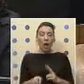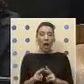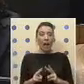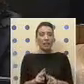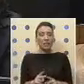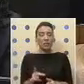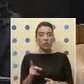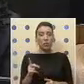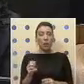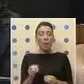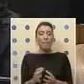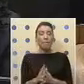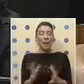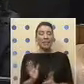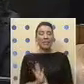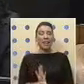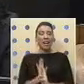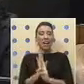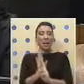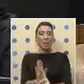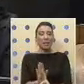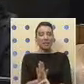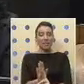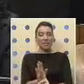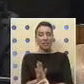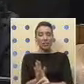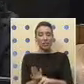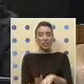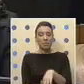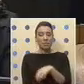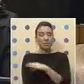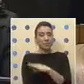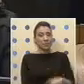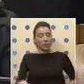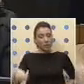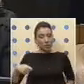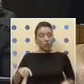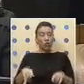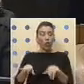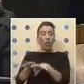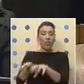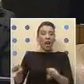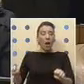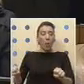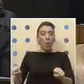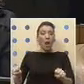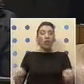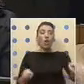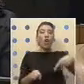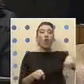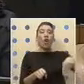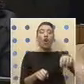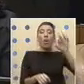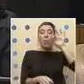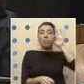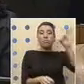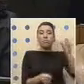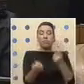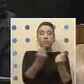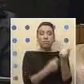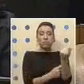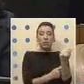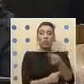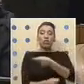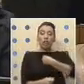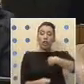una sobrerepresentación de parlamentarios alineados con la élite económica y por lo tanto nosotros lo estamos